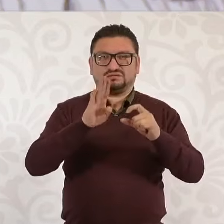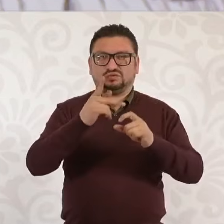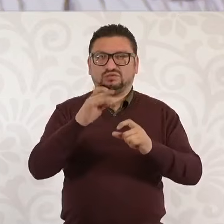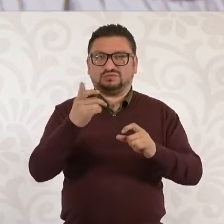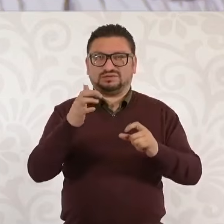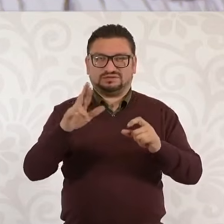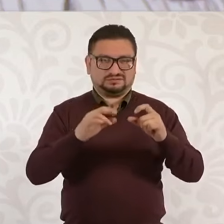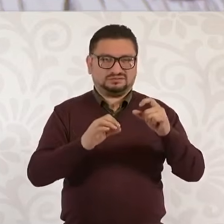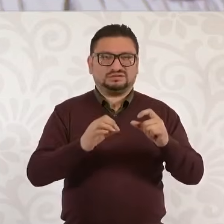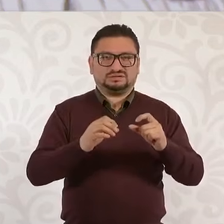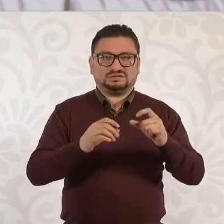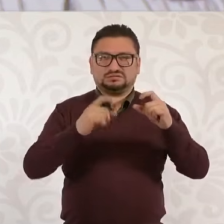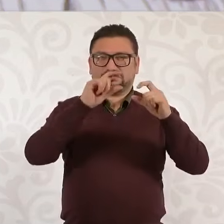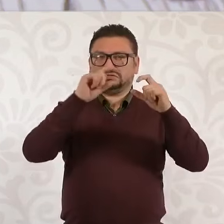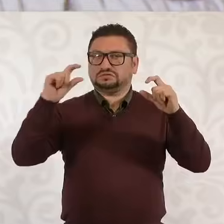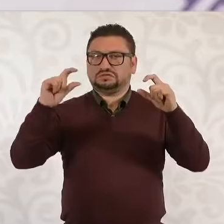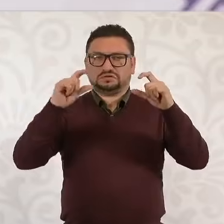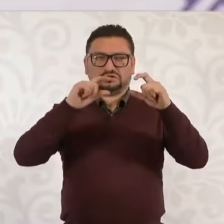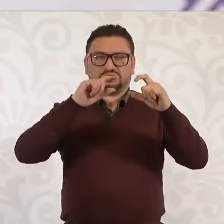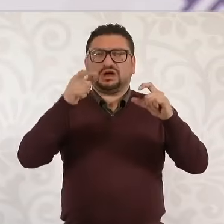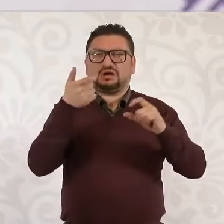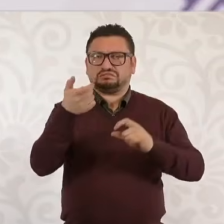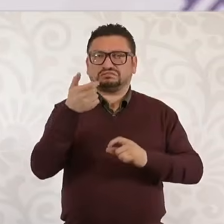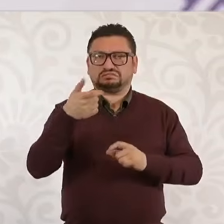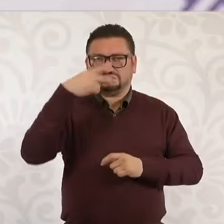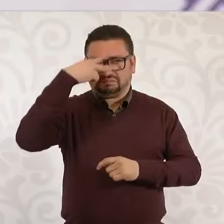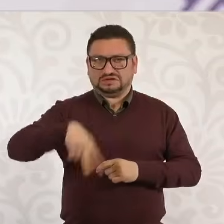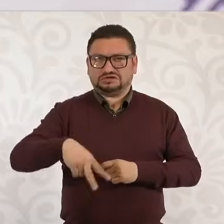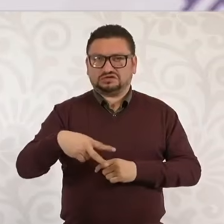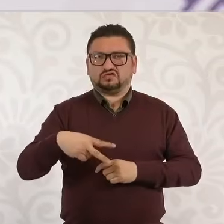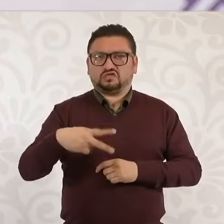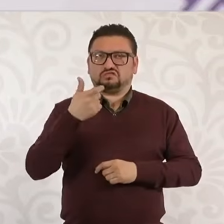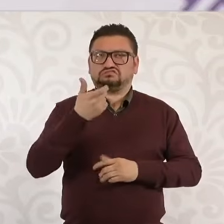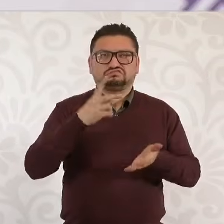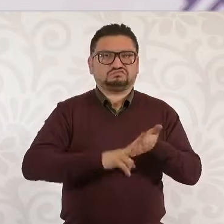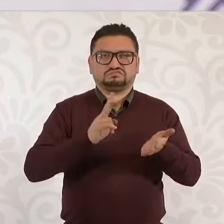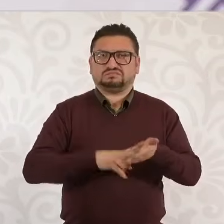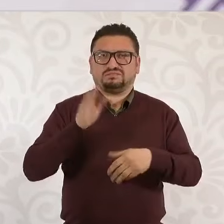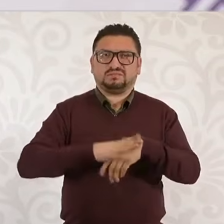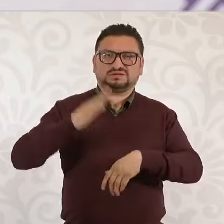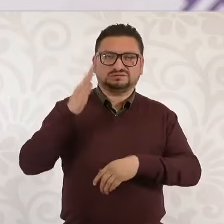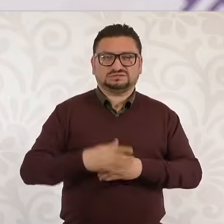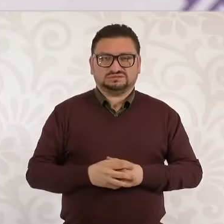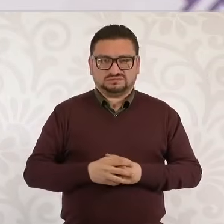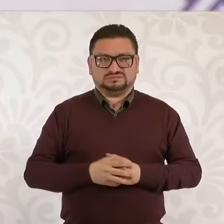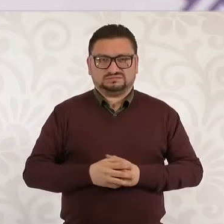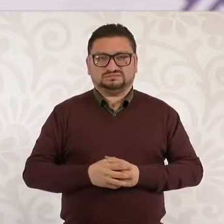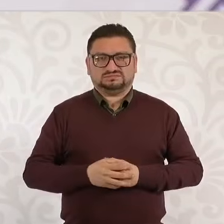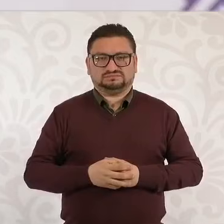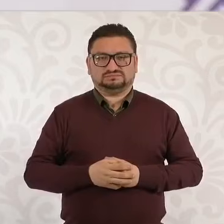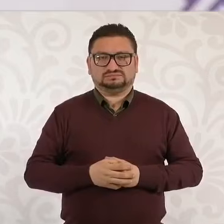Y el peso es la moneda mejor evaluada ahorita, de más apreciación de todas las